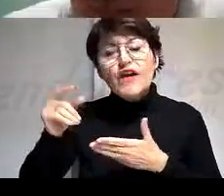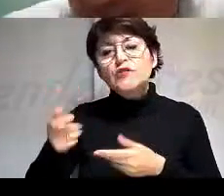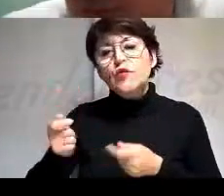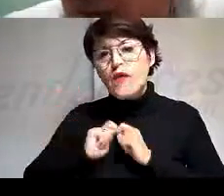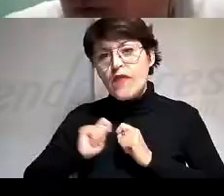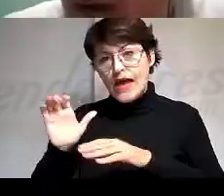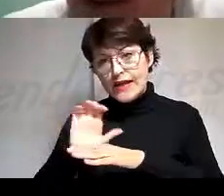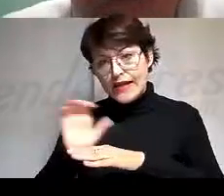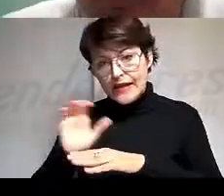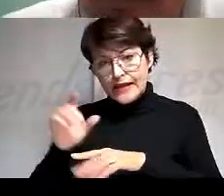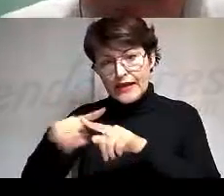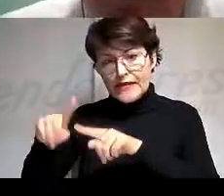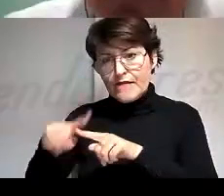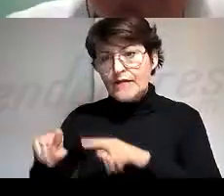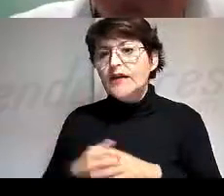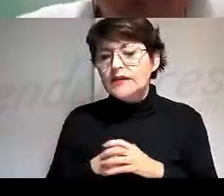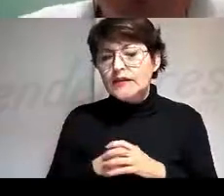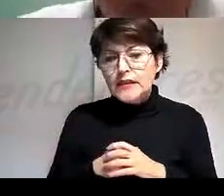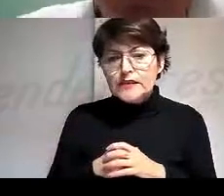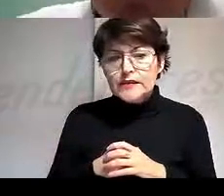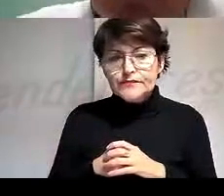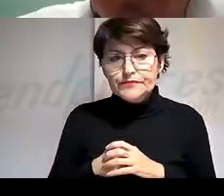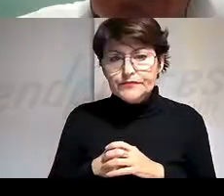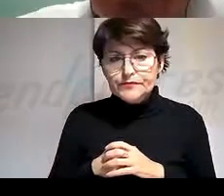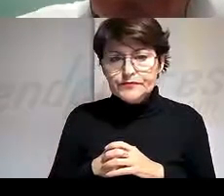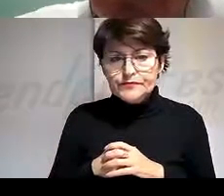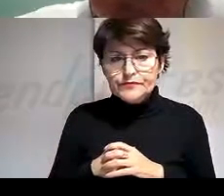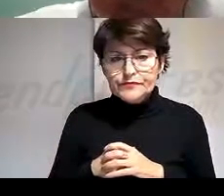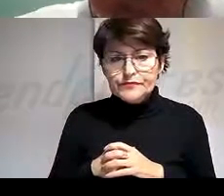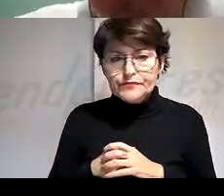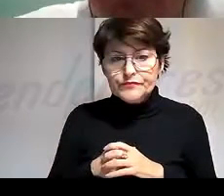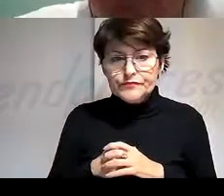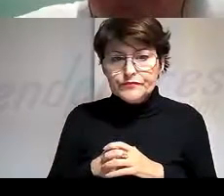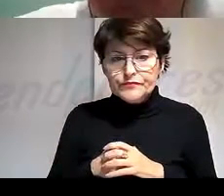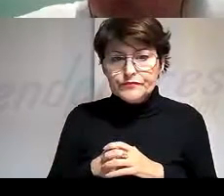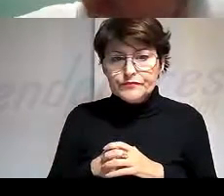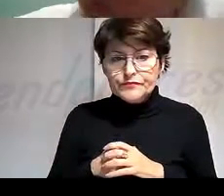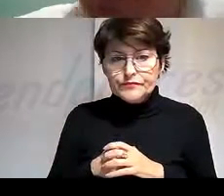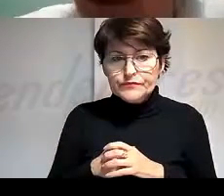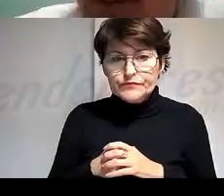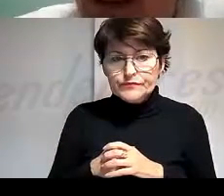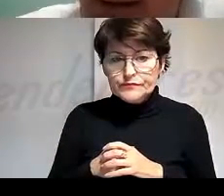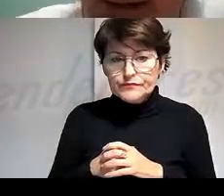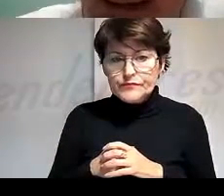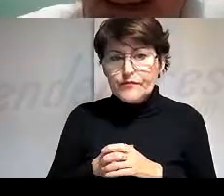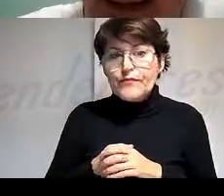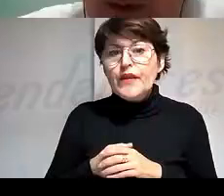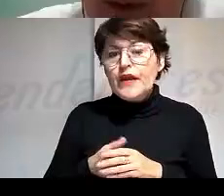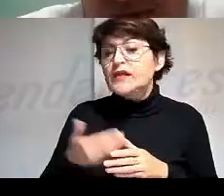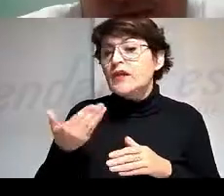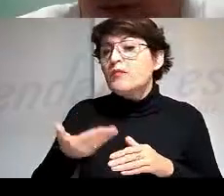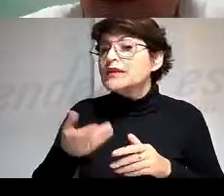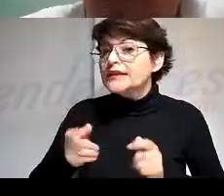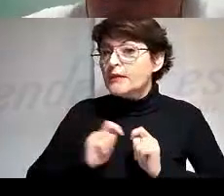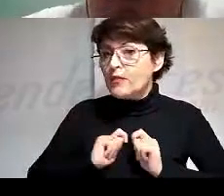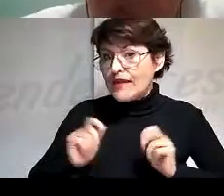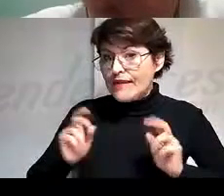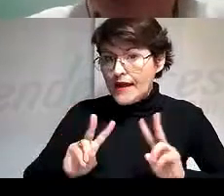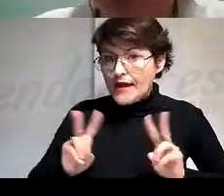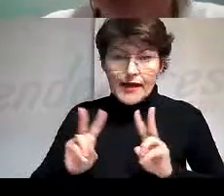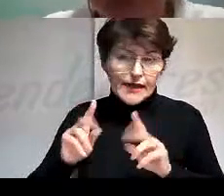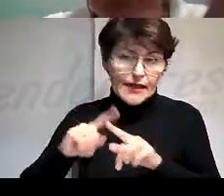pirúvico, el piruvato, lo veréis también en los manuales como tal, es fundamental en la obtención de energía. Por lo tanto,